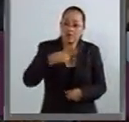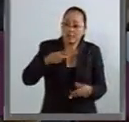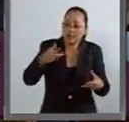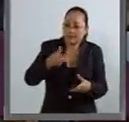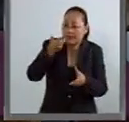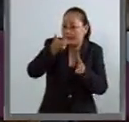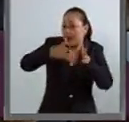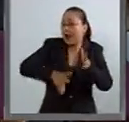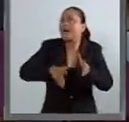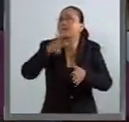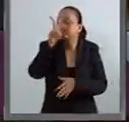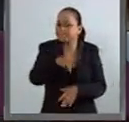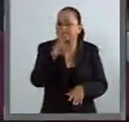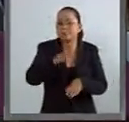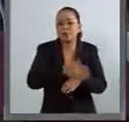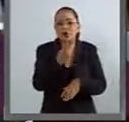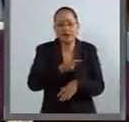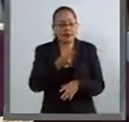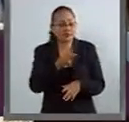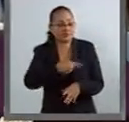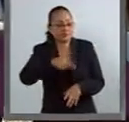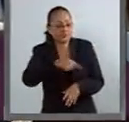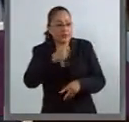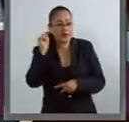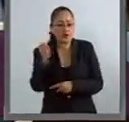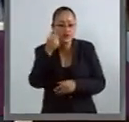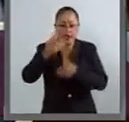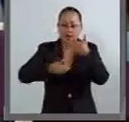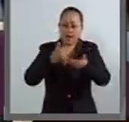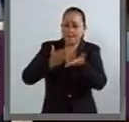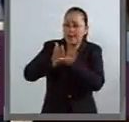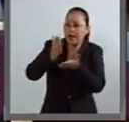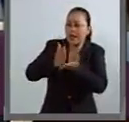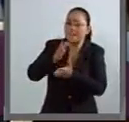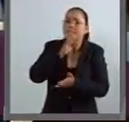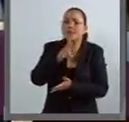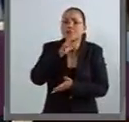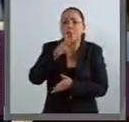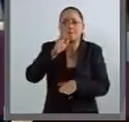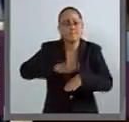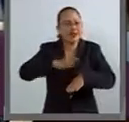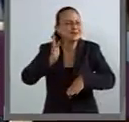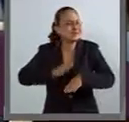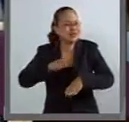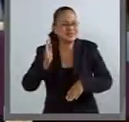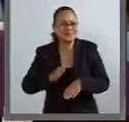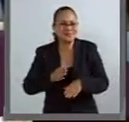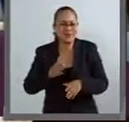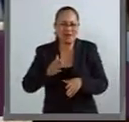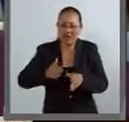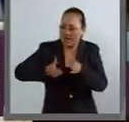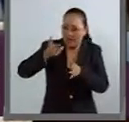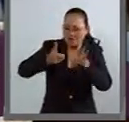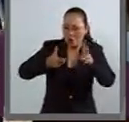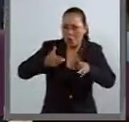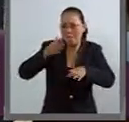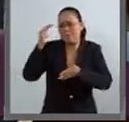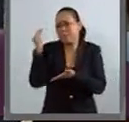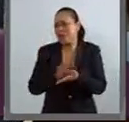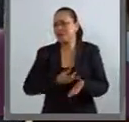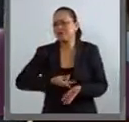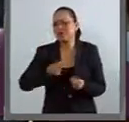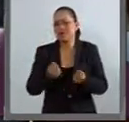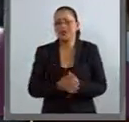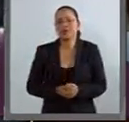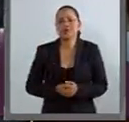porque esa es la tendencia, que en la medida que la tecnología avanza, el acceso a la misma va a ser mucho menos costoso. Y